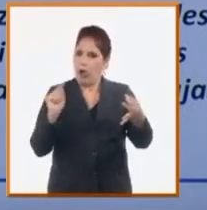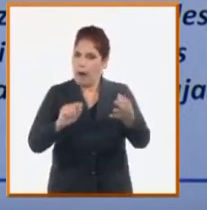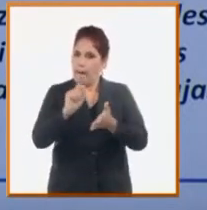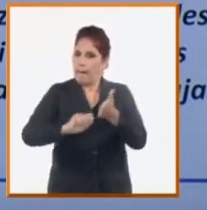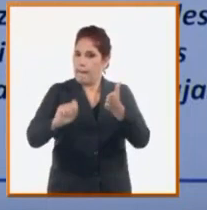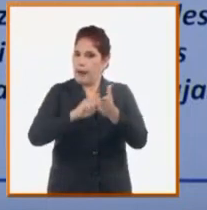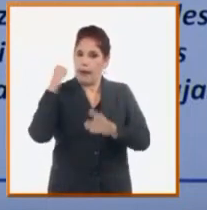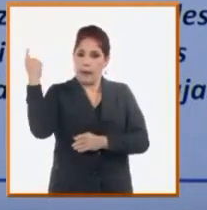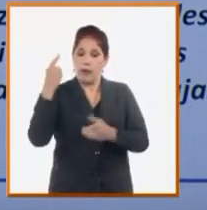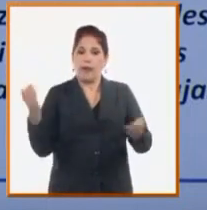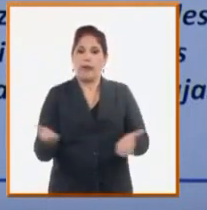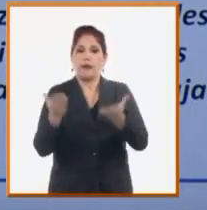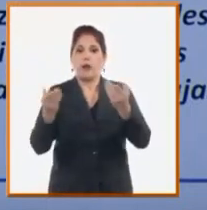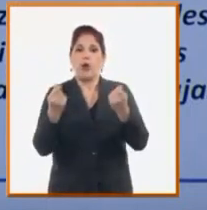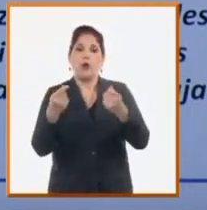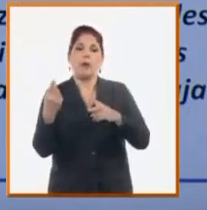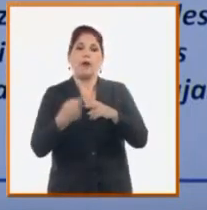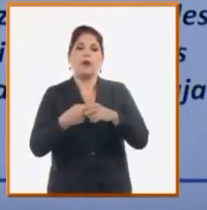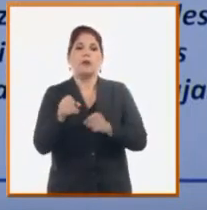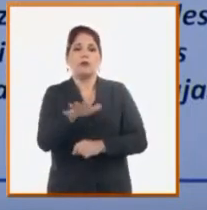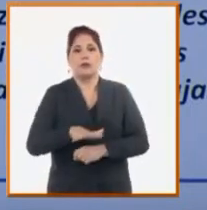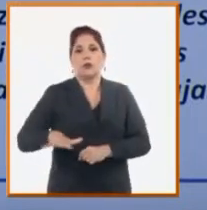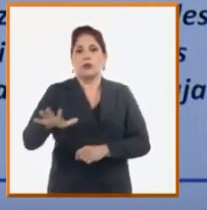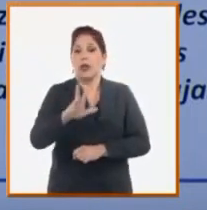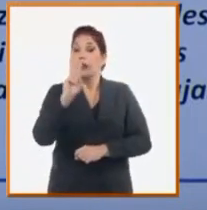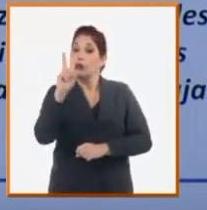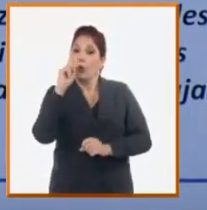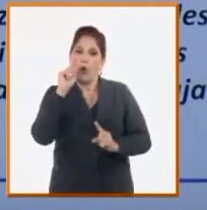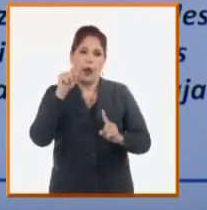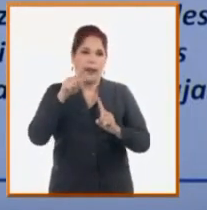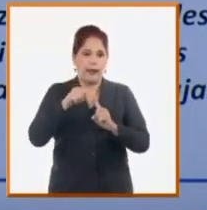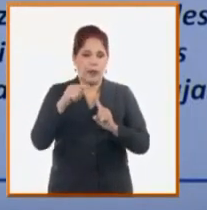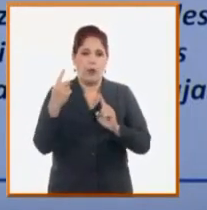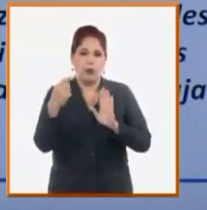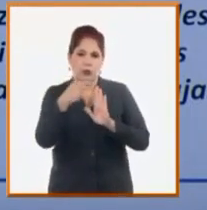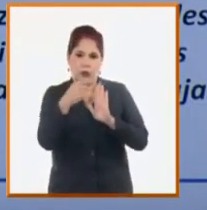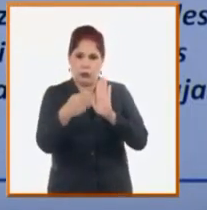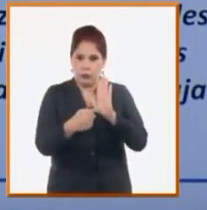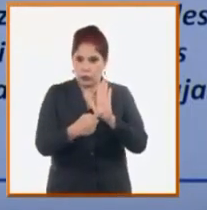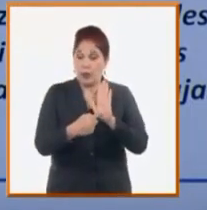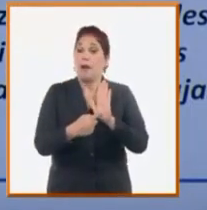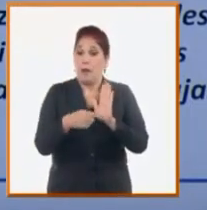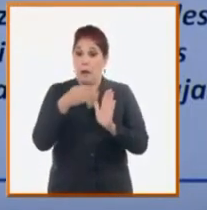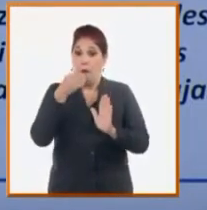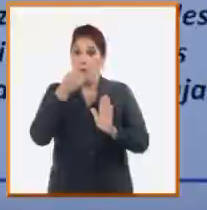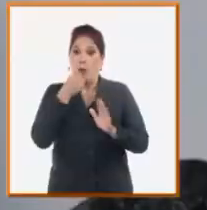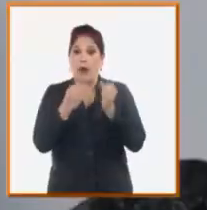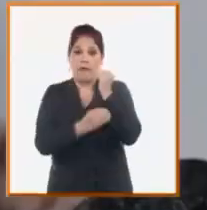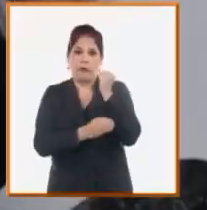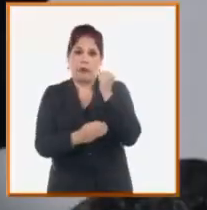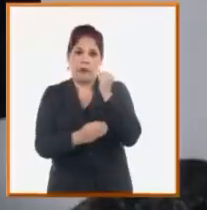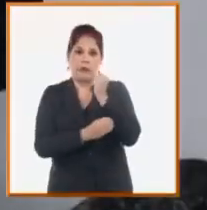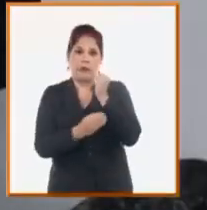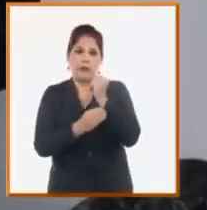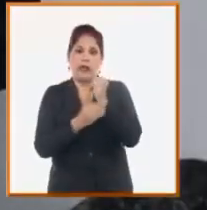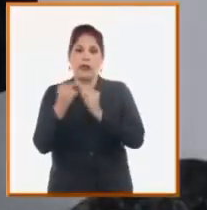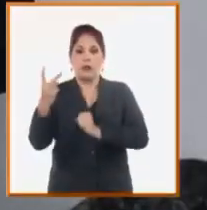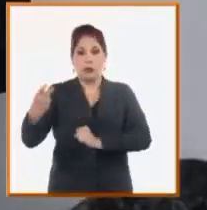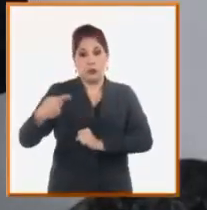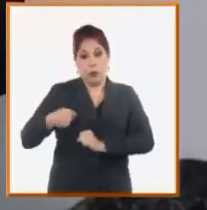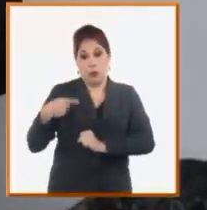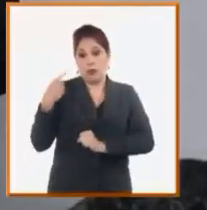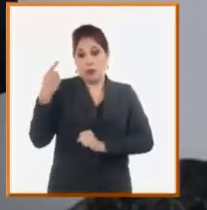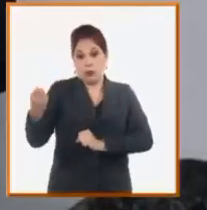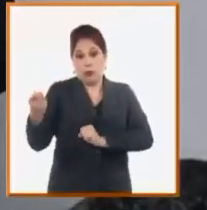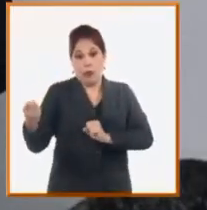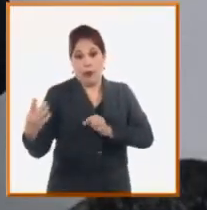Nacional de Desarrollo Económico y Social hay 2 objetivos relacionados con la posibilidad de los encadenamientos para buscar la fortaleza entre ambas partes.